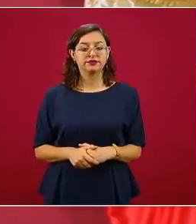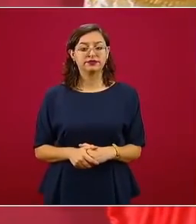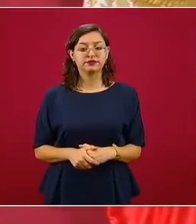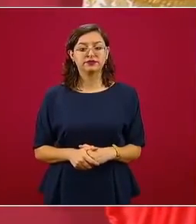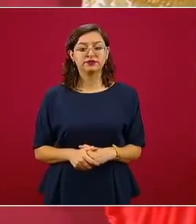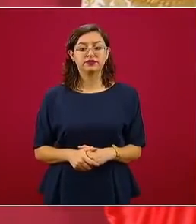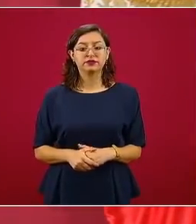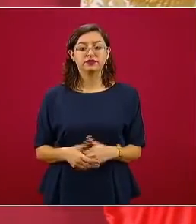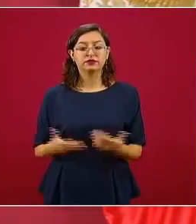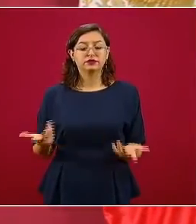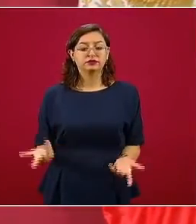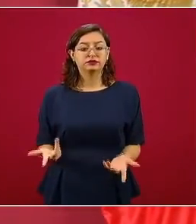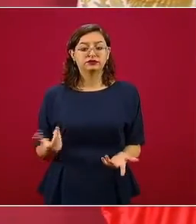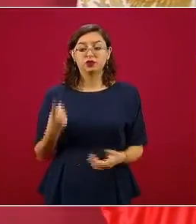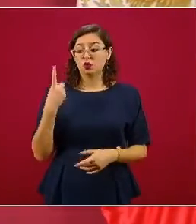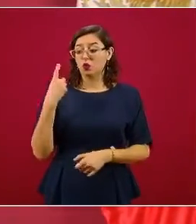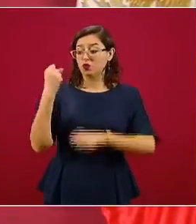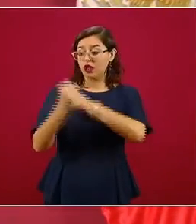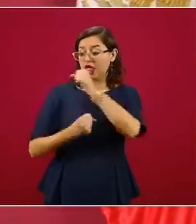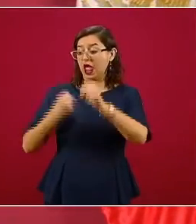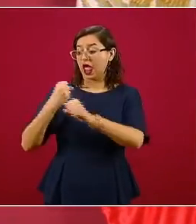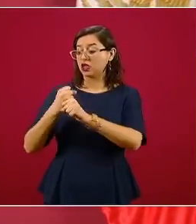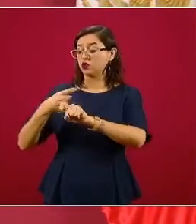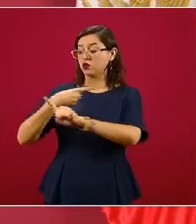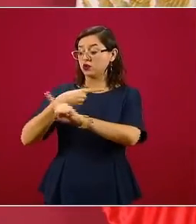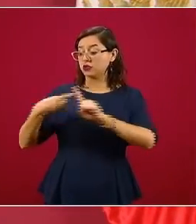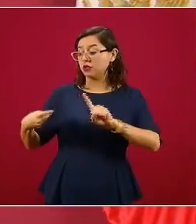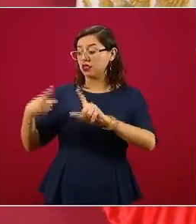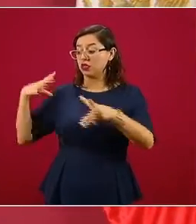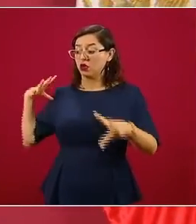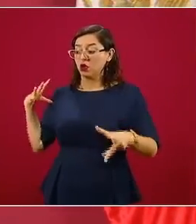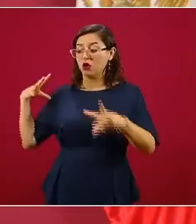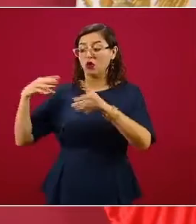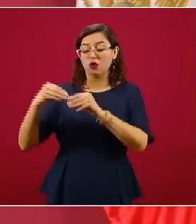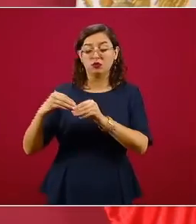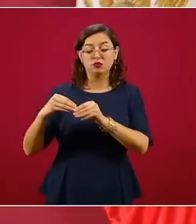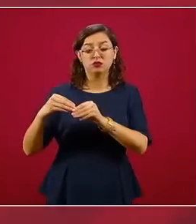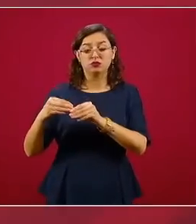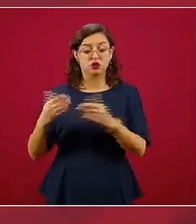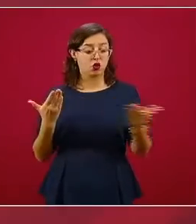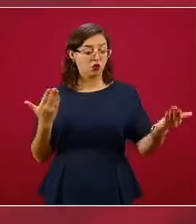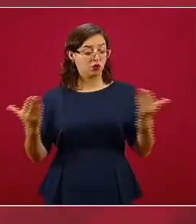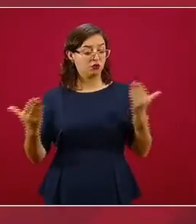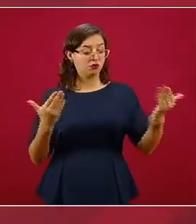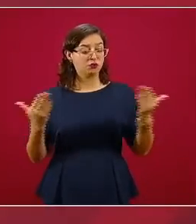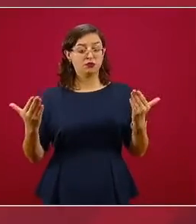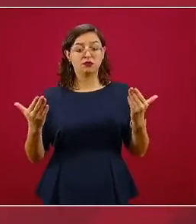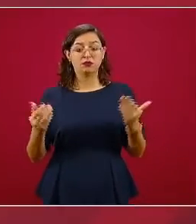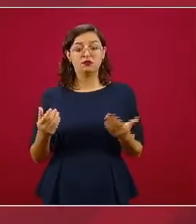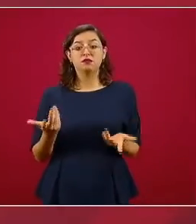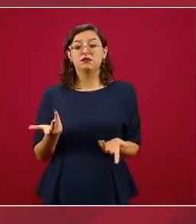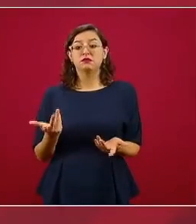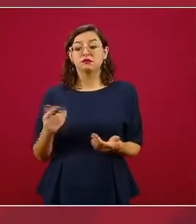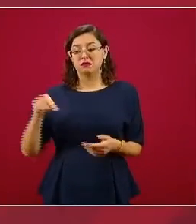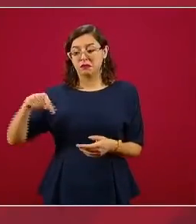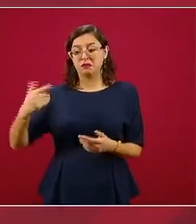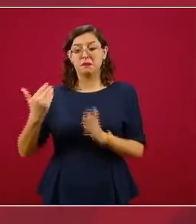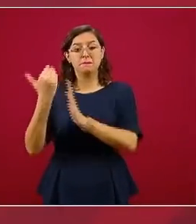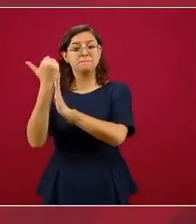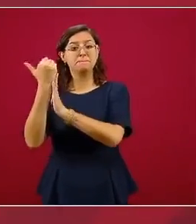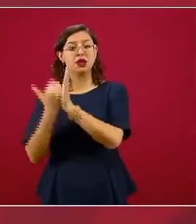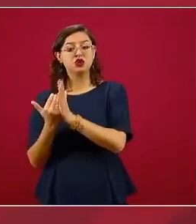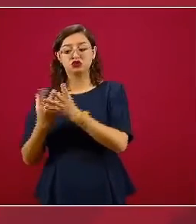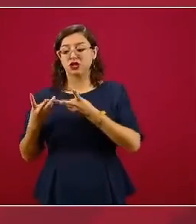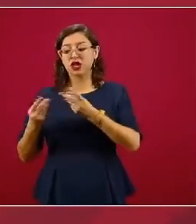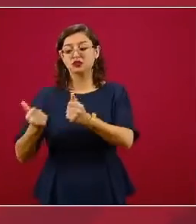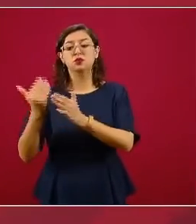En año y medio, un ahorro de 3.000 millones, de